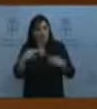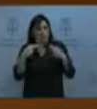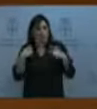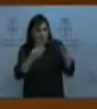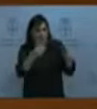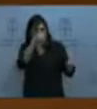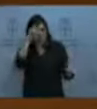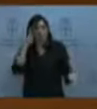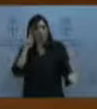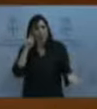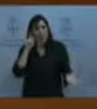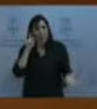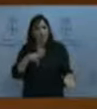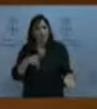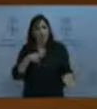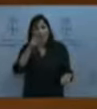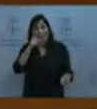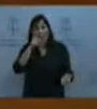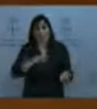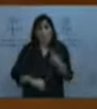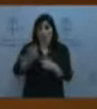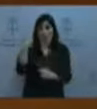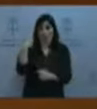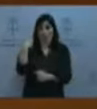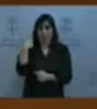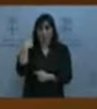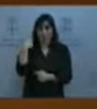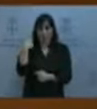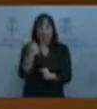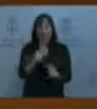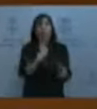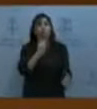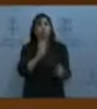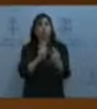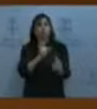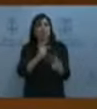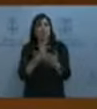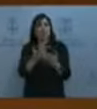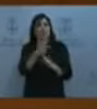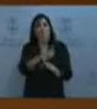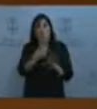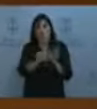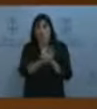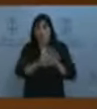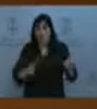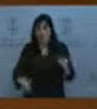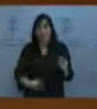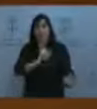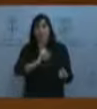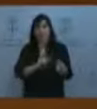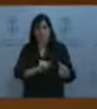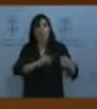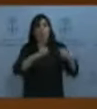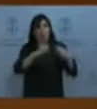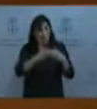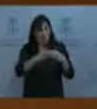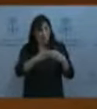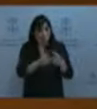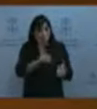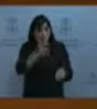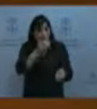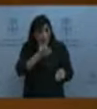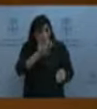pasado se debatió una proposición no de ley, lo hizo el Grupo Socialista, una proposición en la que se instaba